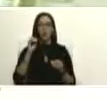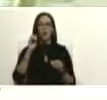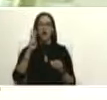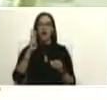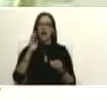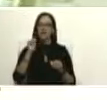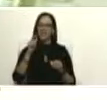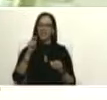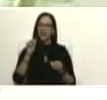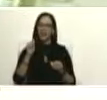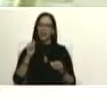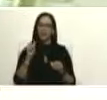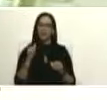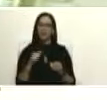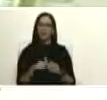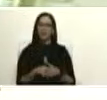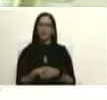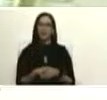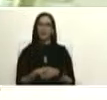Aguamita.